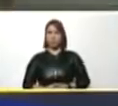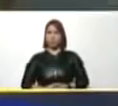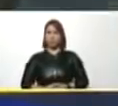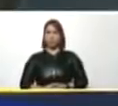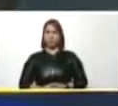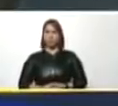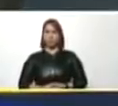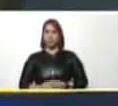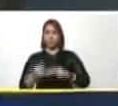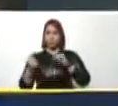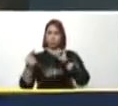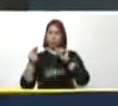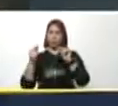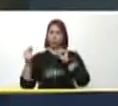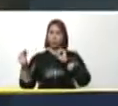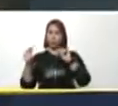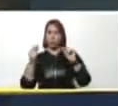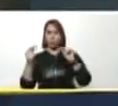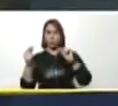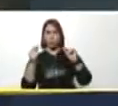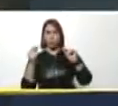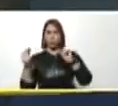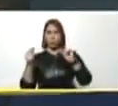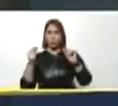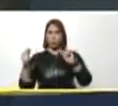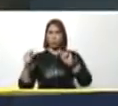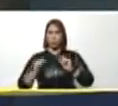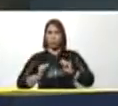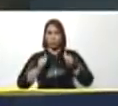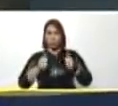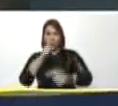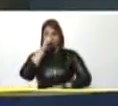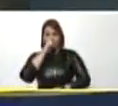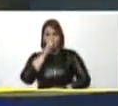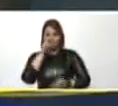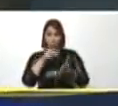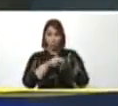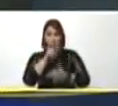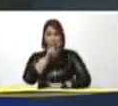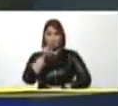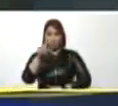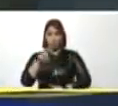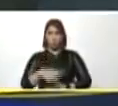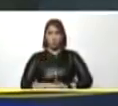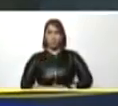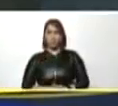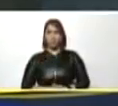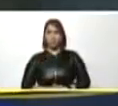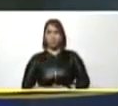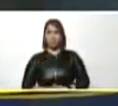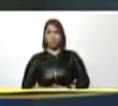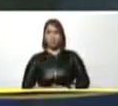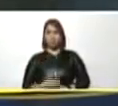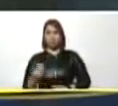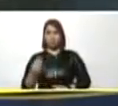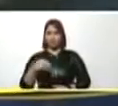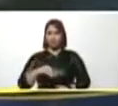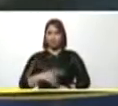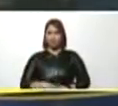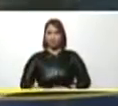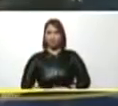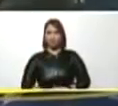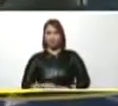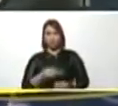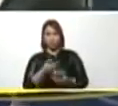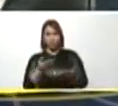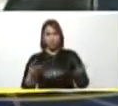al debate que se inició en el año 2021. Y además,